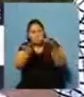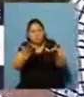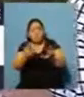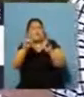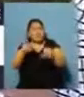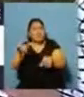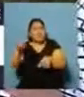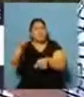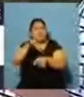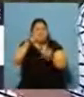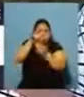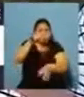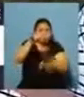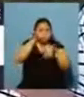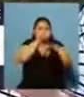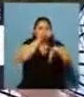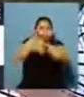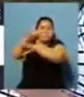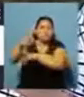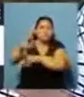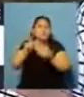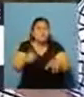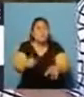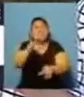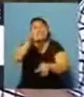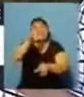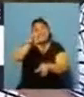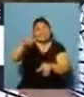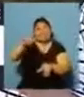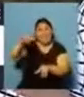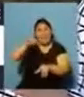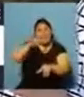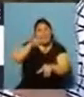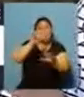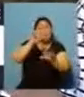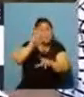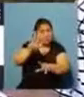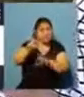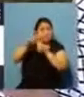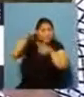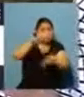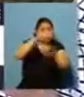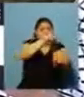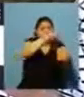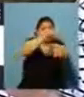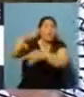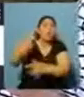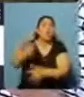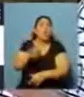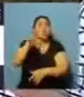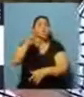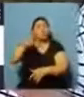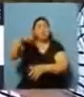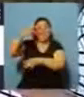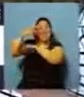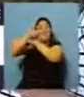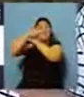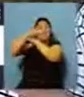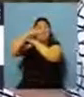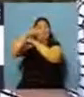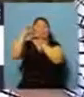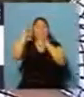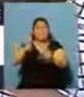trabajando tres aviones hidrantes del Sistema Nacional de Manejo del Fuego y dos helicópteros, el de la provincia y otro del